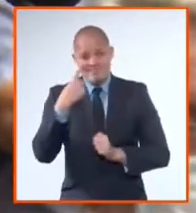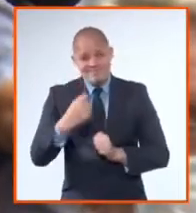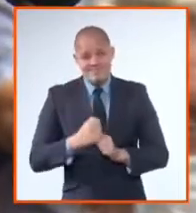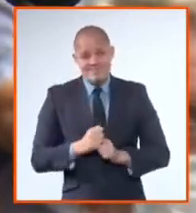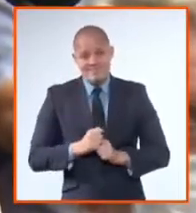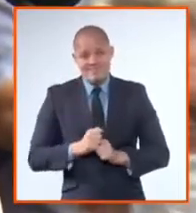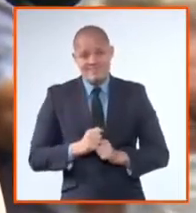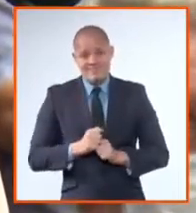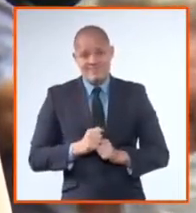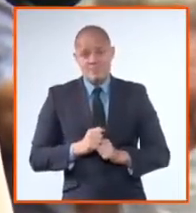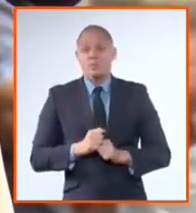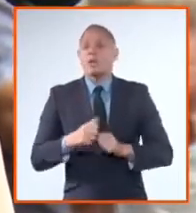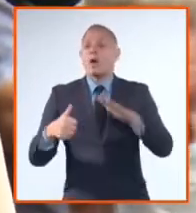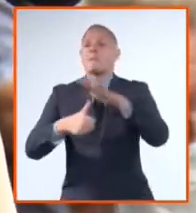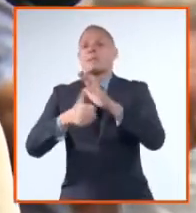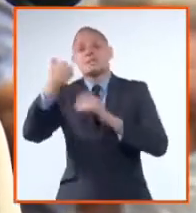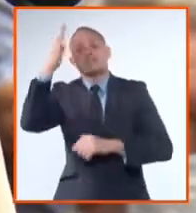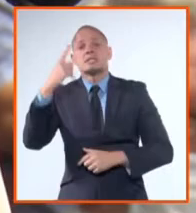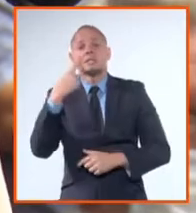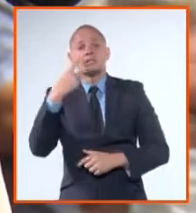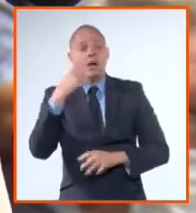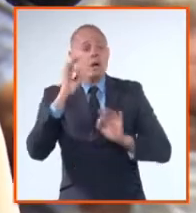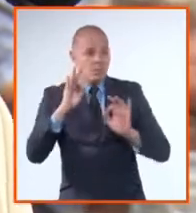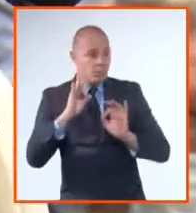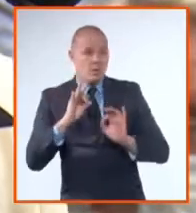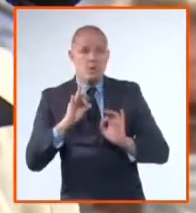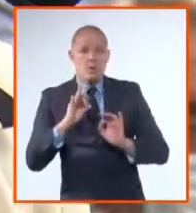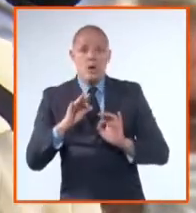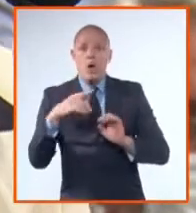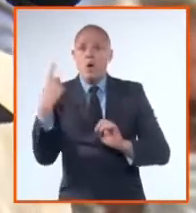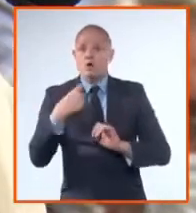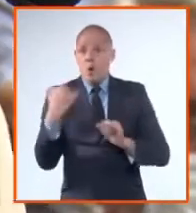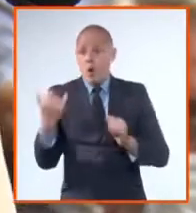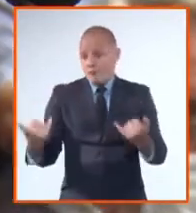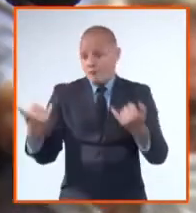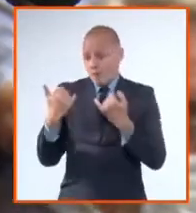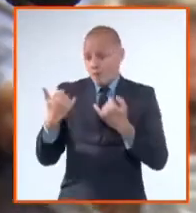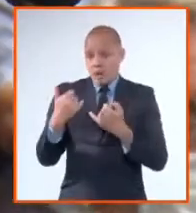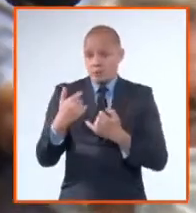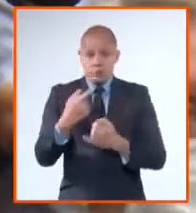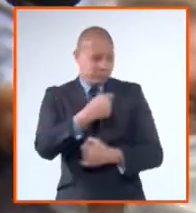determinadas posiciones. La mejor noticia que ha tenido el país en todos estos tiempos. Exacto. Lo que le levanta a la